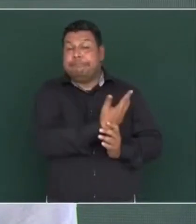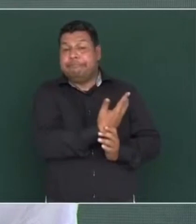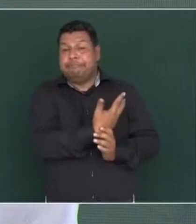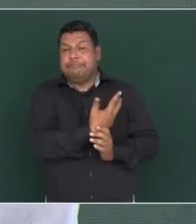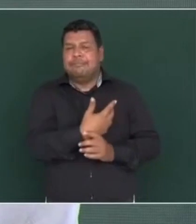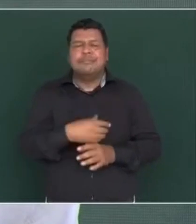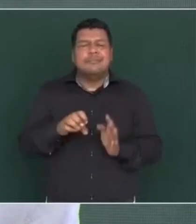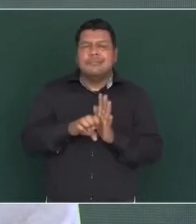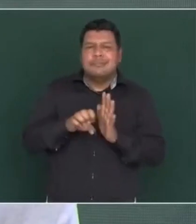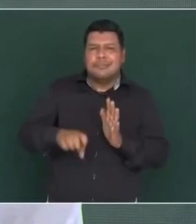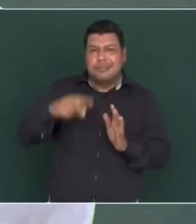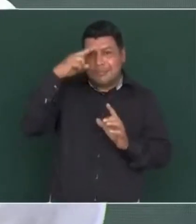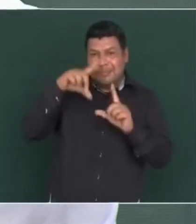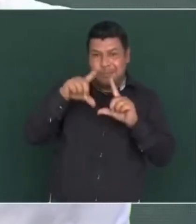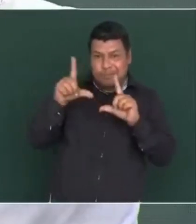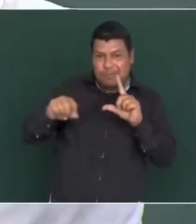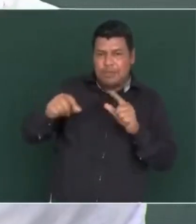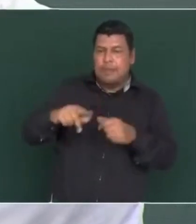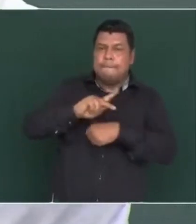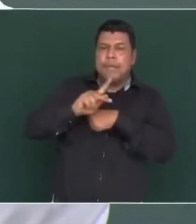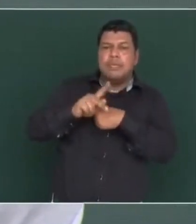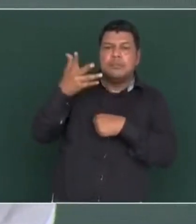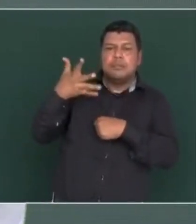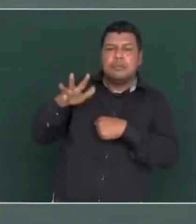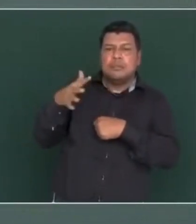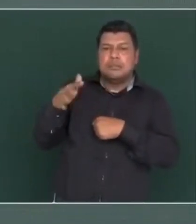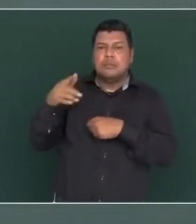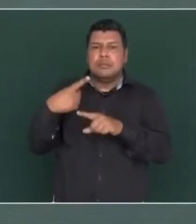Para empezar, México es de los 10 países con más